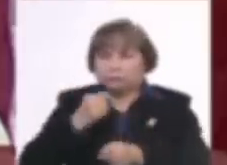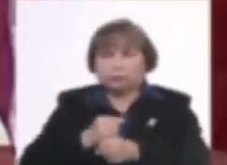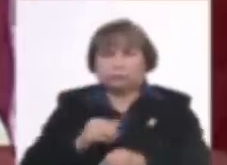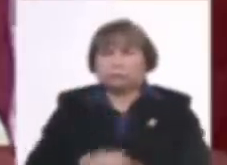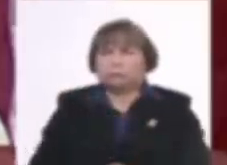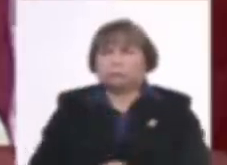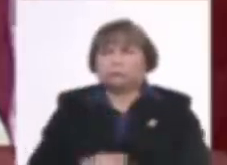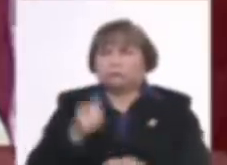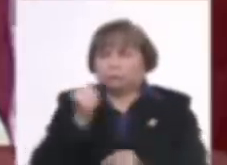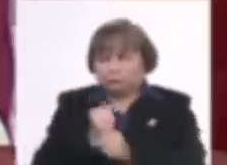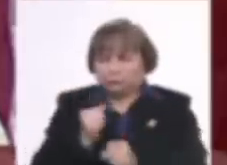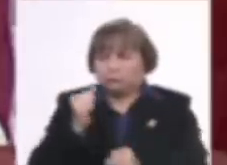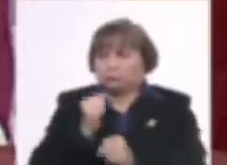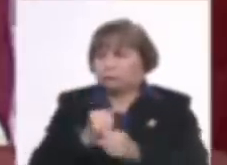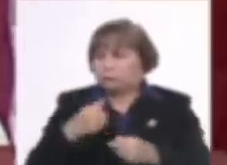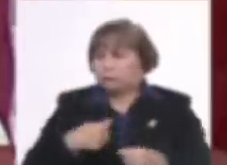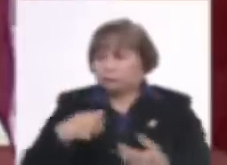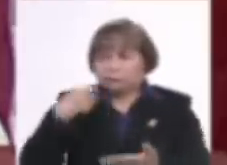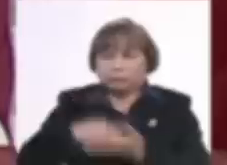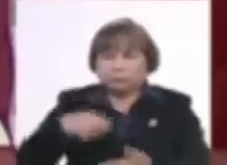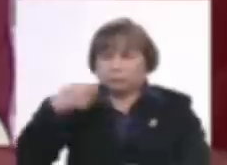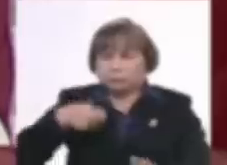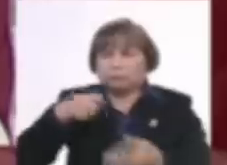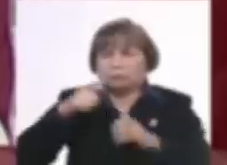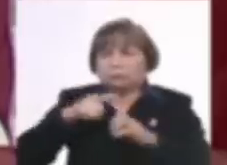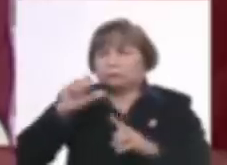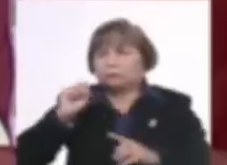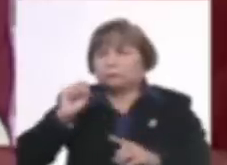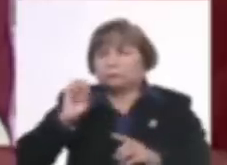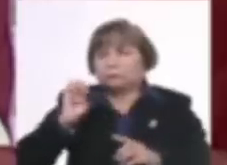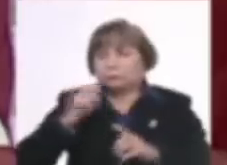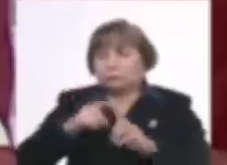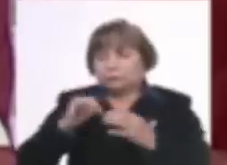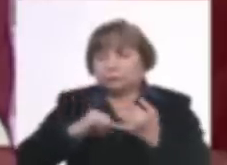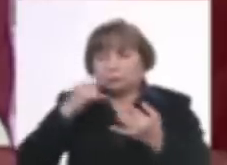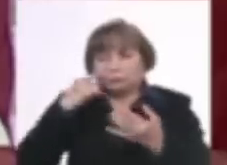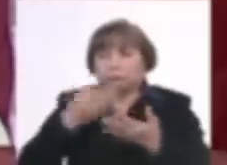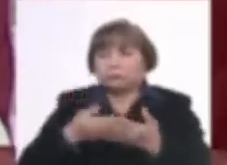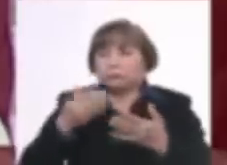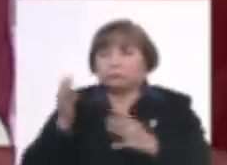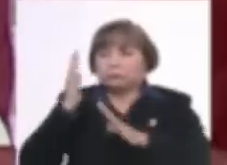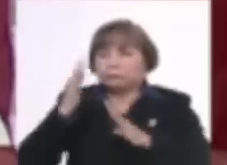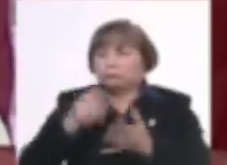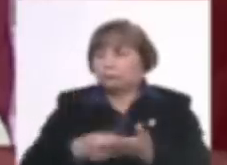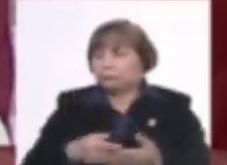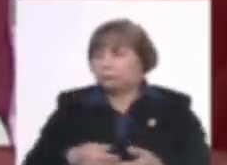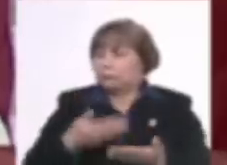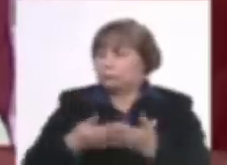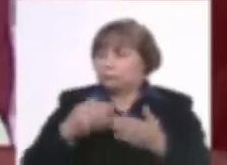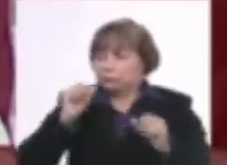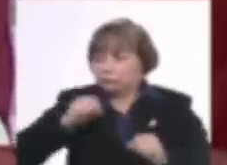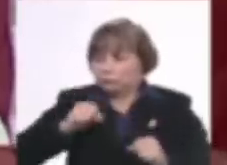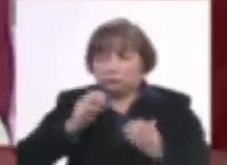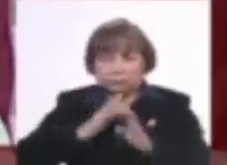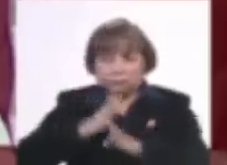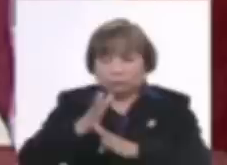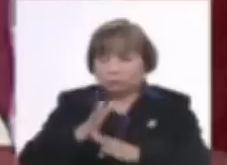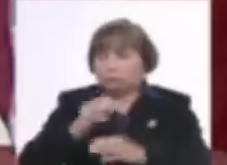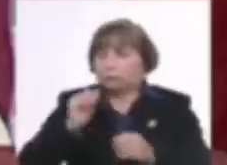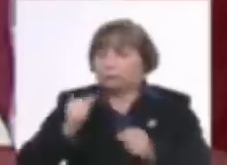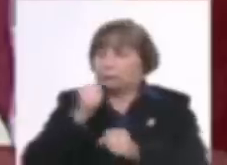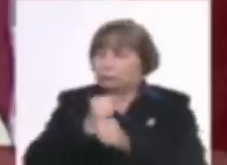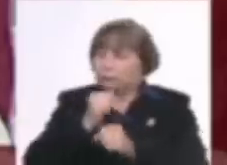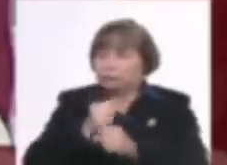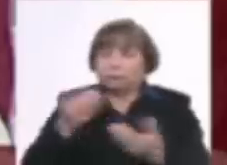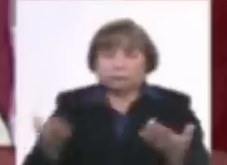trabajo. Yo he trabajado para pagar mi tesis que justamente acabo de sustentar. Y si ir y trabajar,